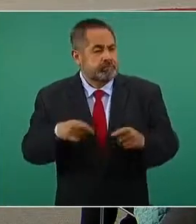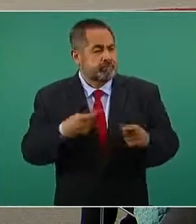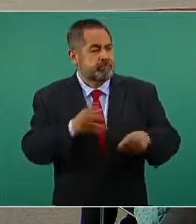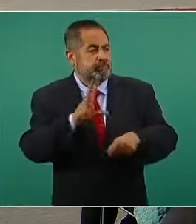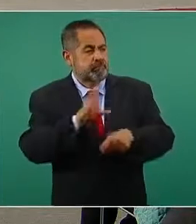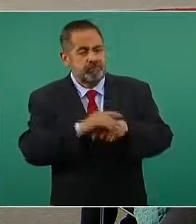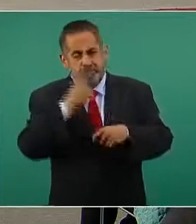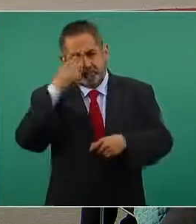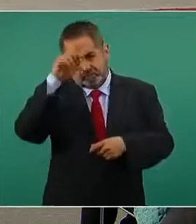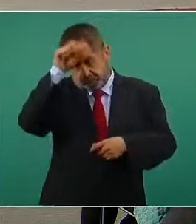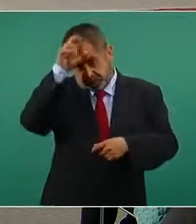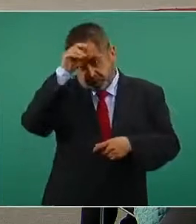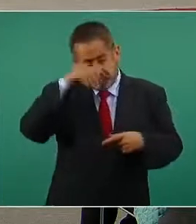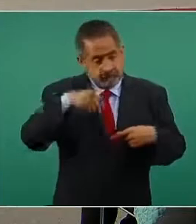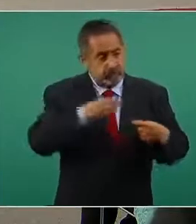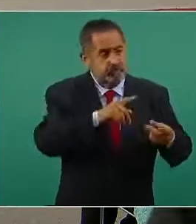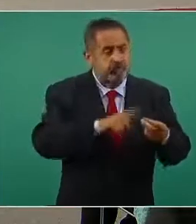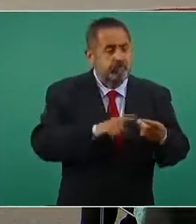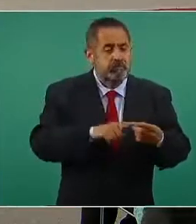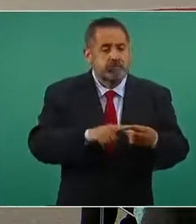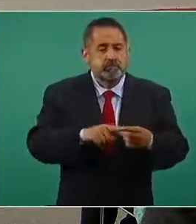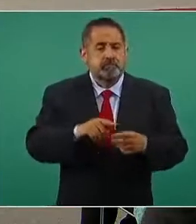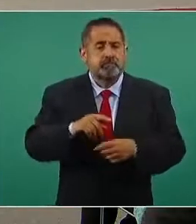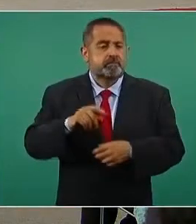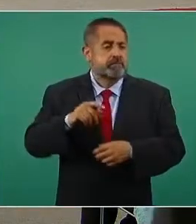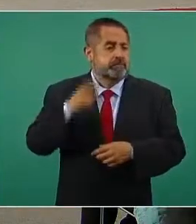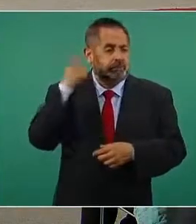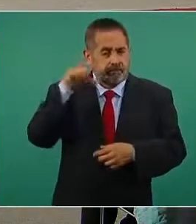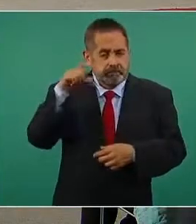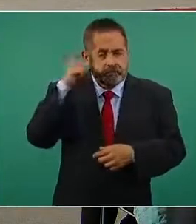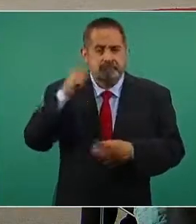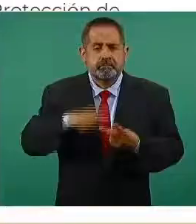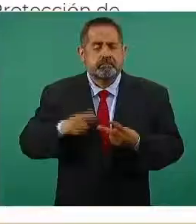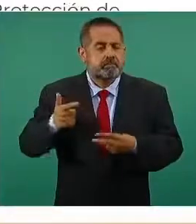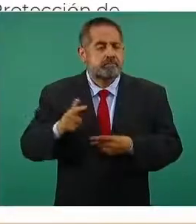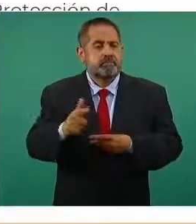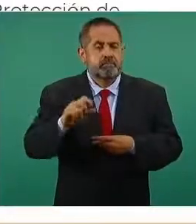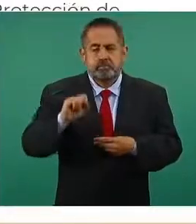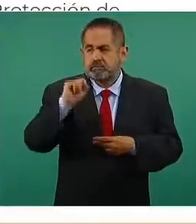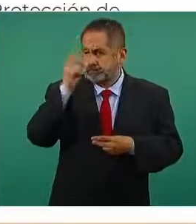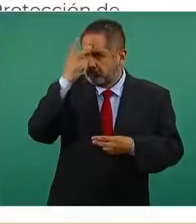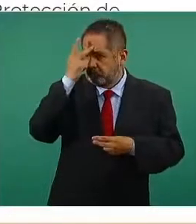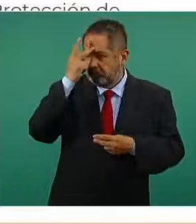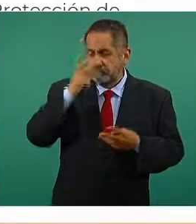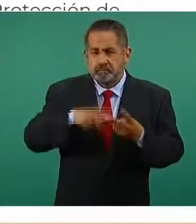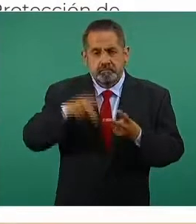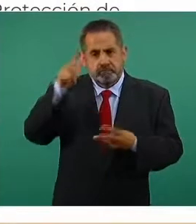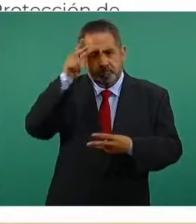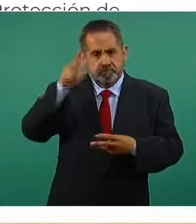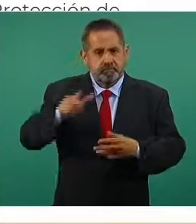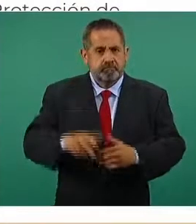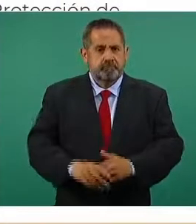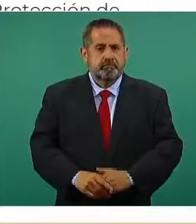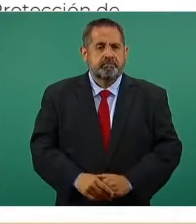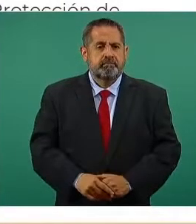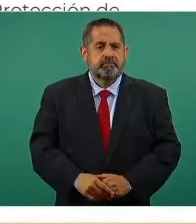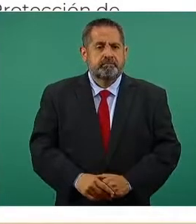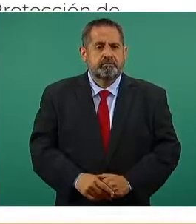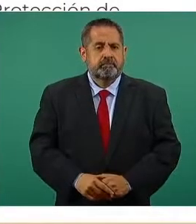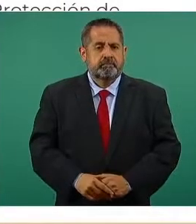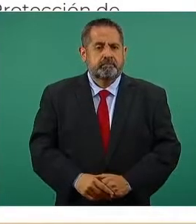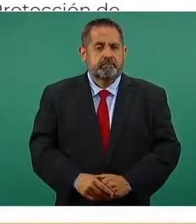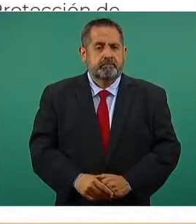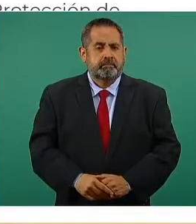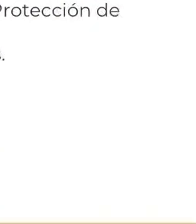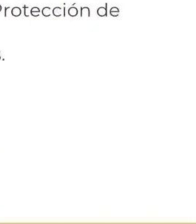para minería? Principalmente en los estados de Querétaro, Guanajuato, San Luis Potosí e Hidalgo. Aquí se ubican